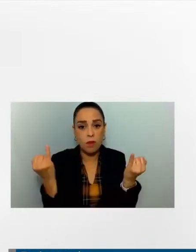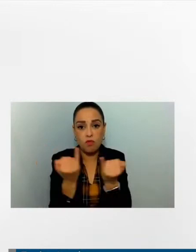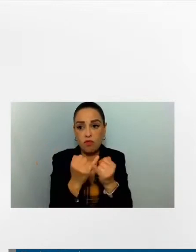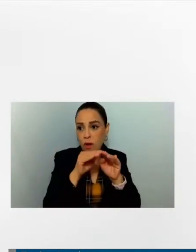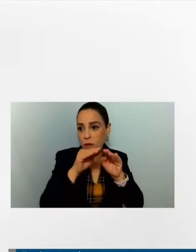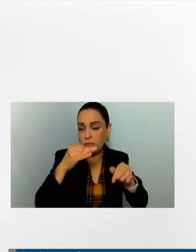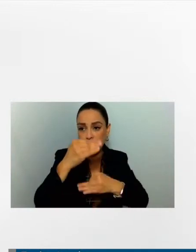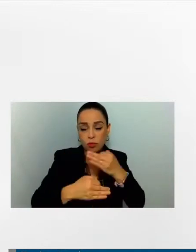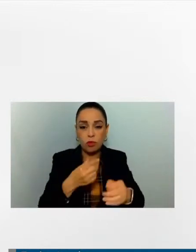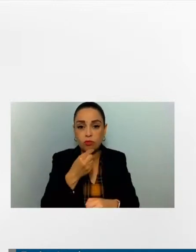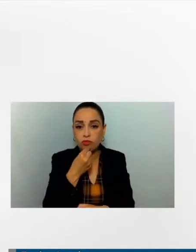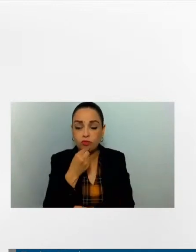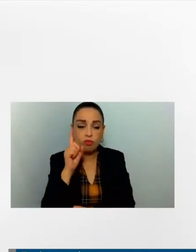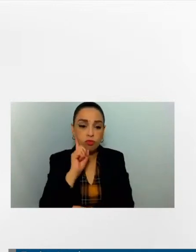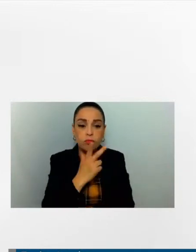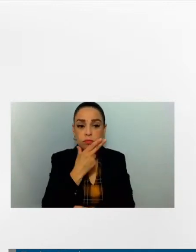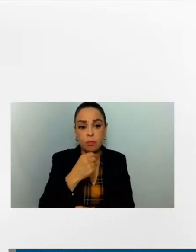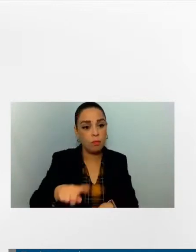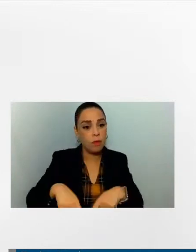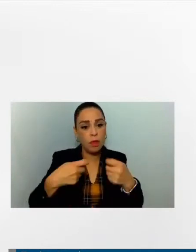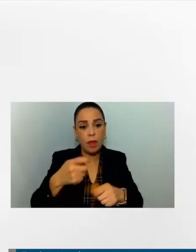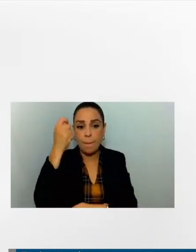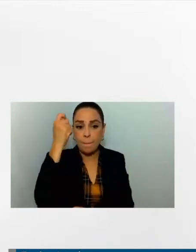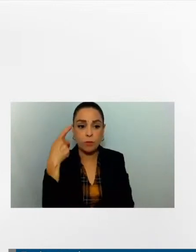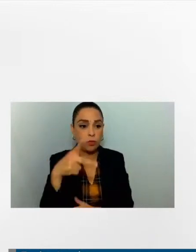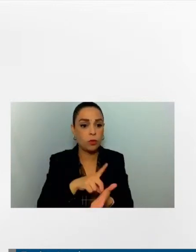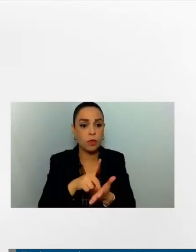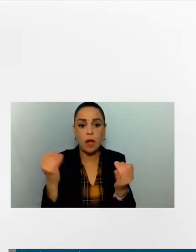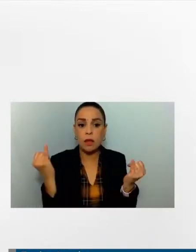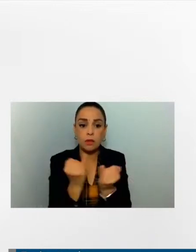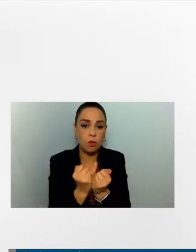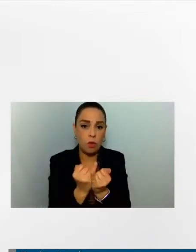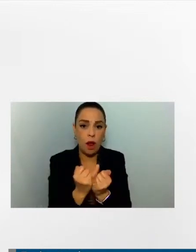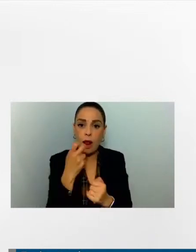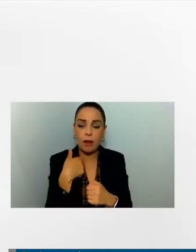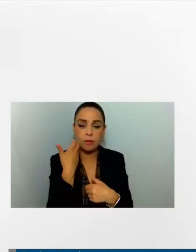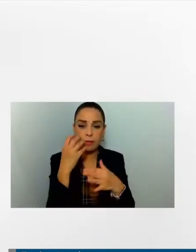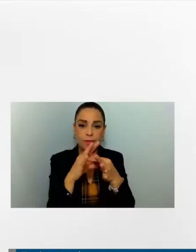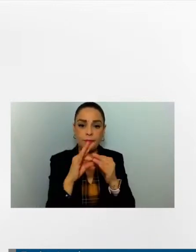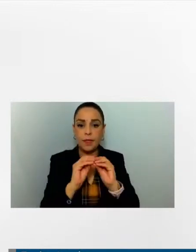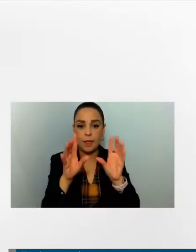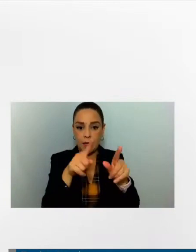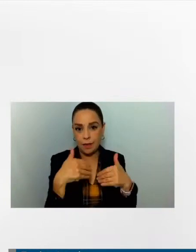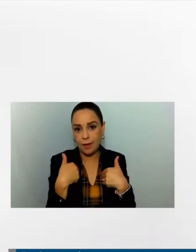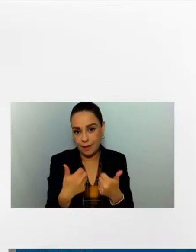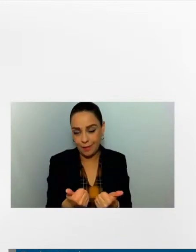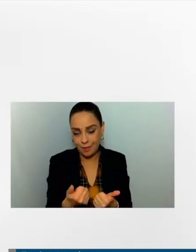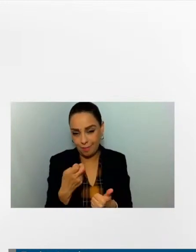¿no? Entonces, pues nada más como hacer esa precisión de mi parte.